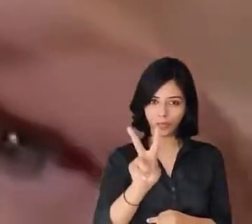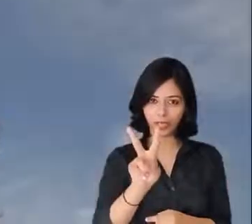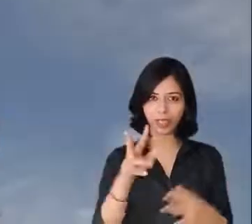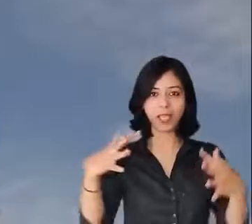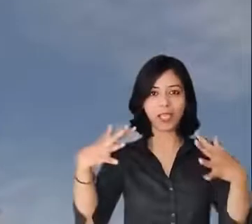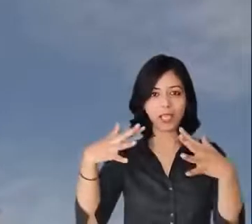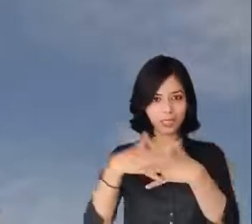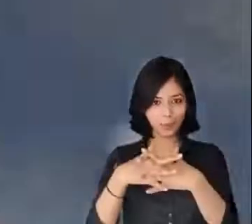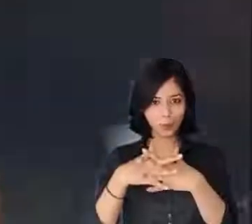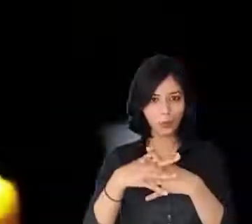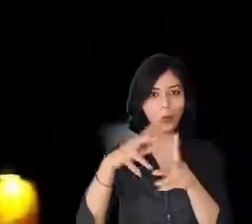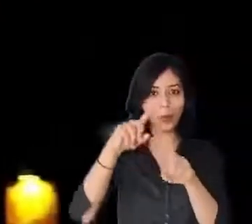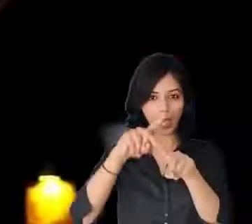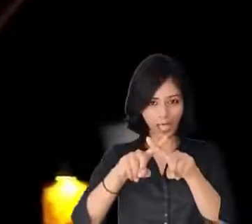eso.